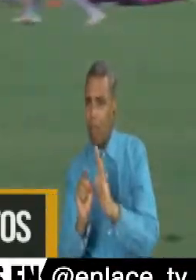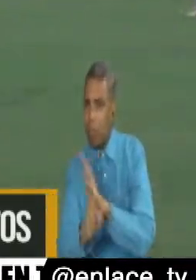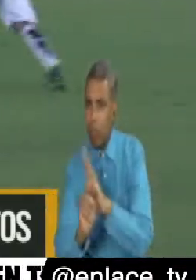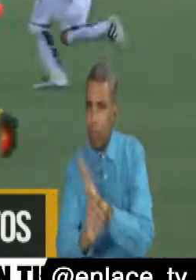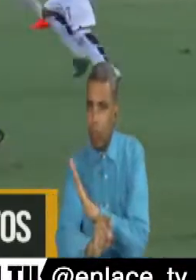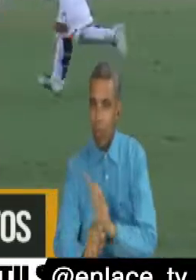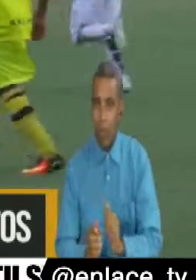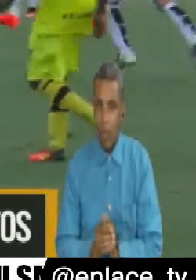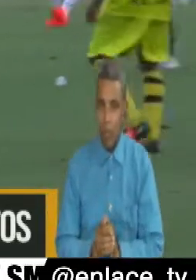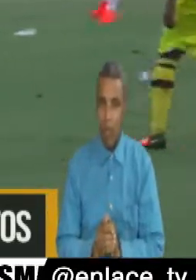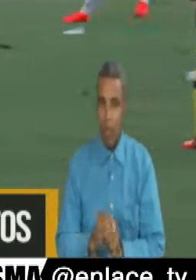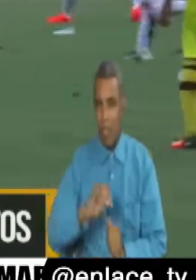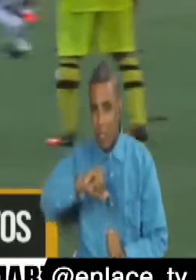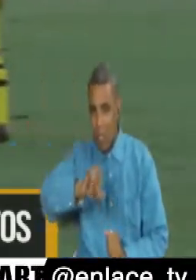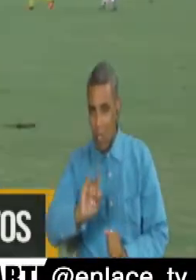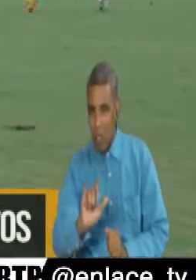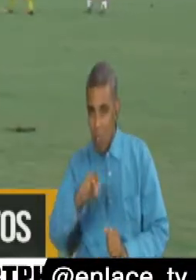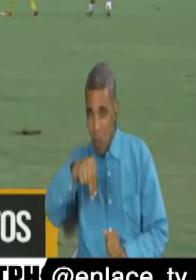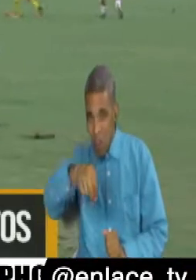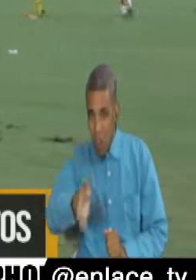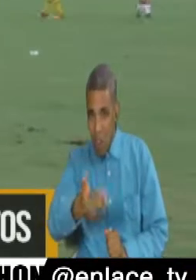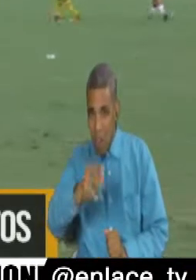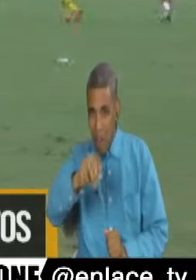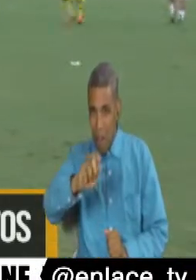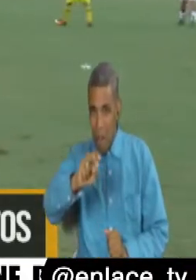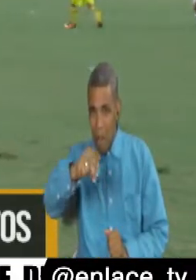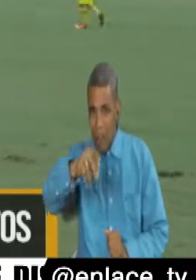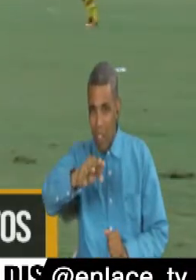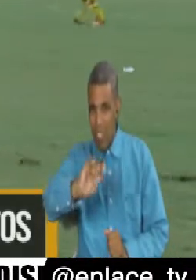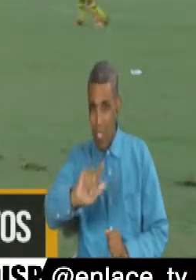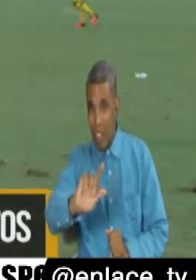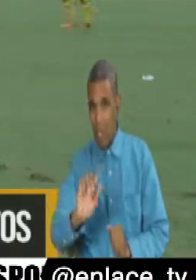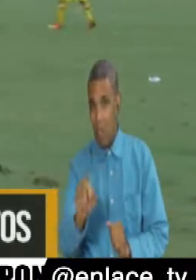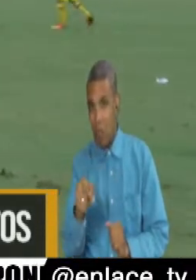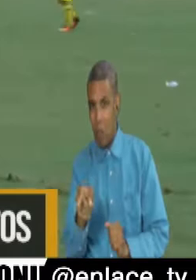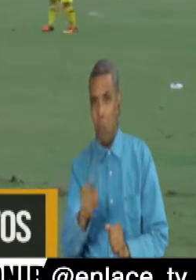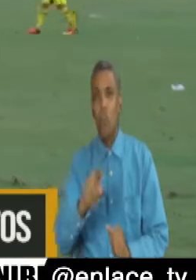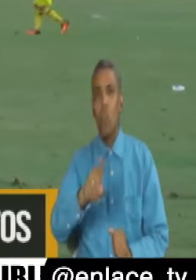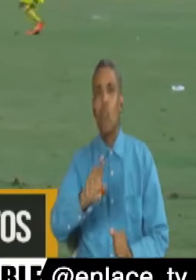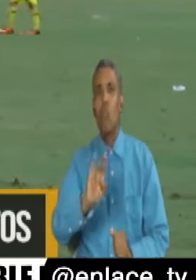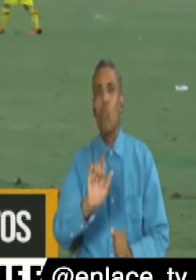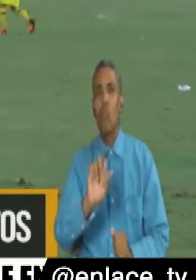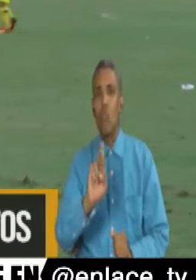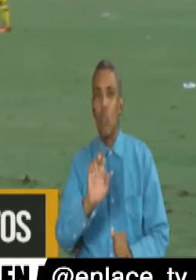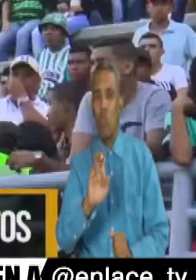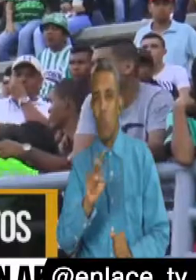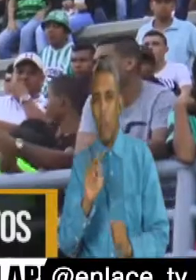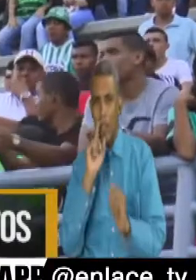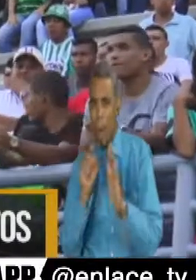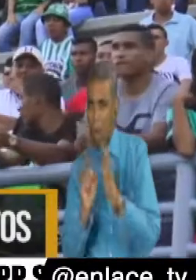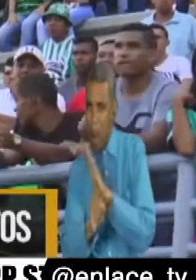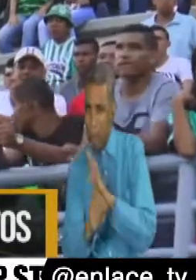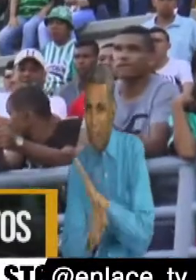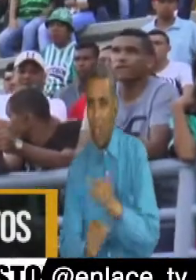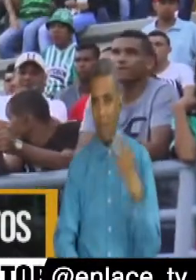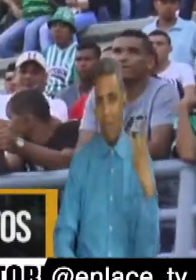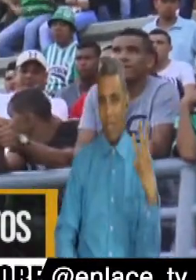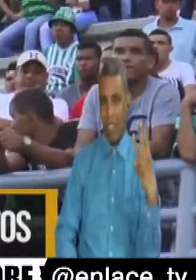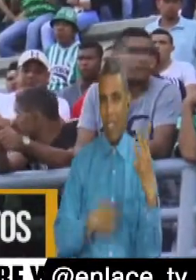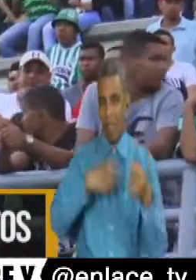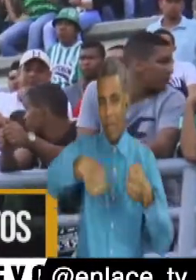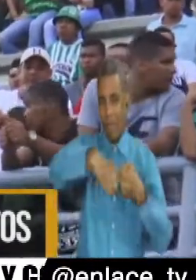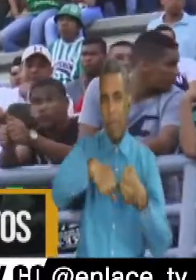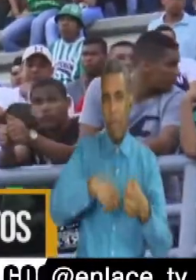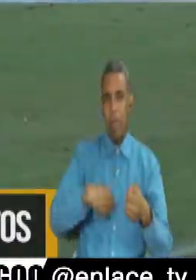fueron anotados por Juan Sebastián Mantilla, que anotó un tanto, y Juan Suárez anotó los 2 goles que le dieron la victoria al equipo petrolero.